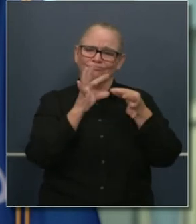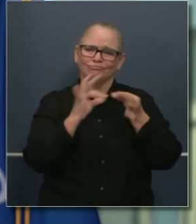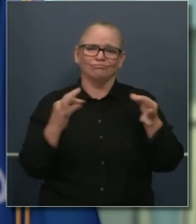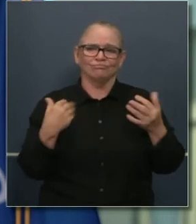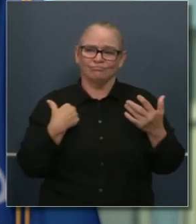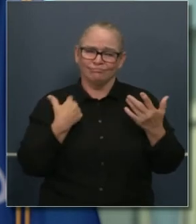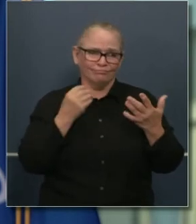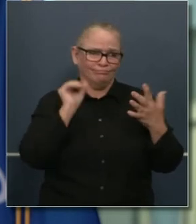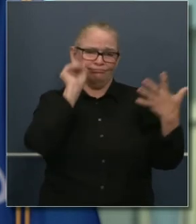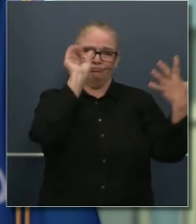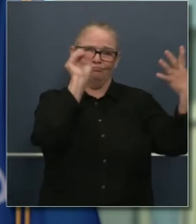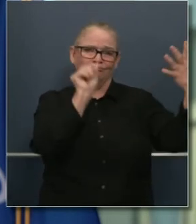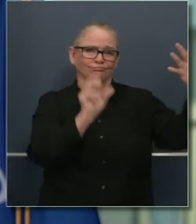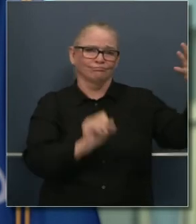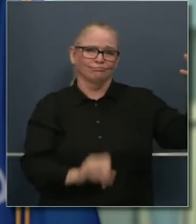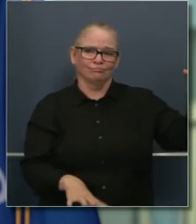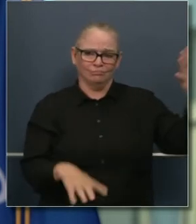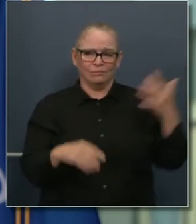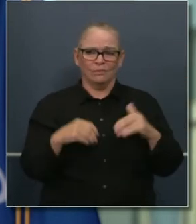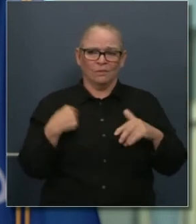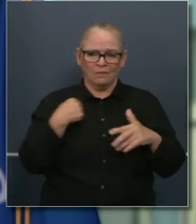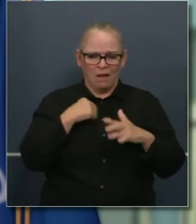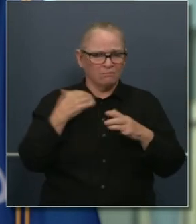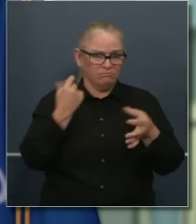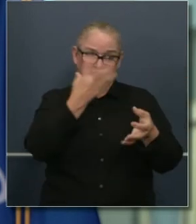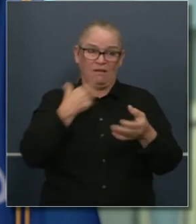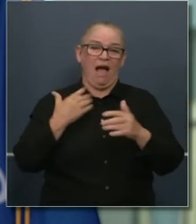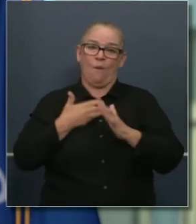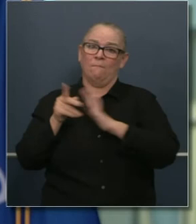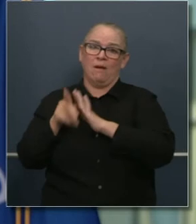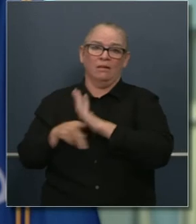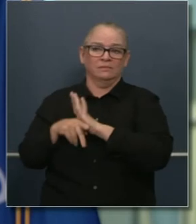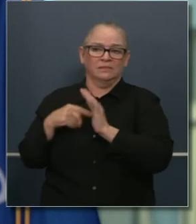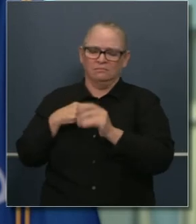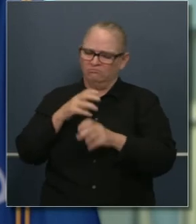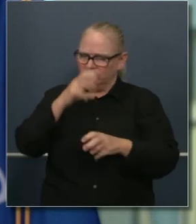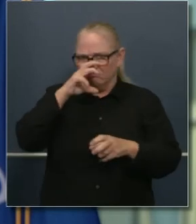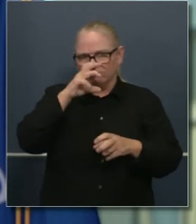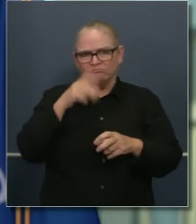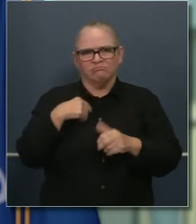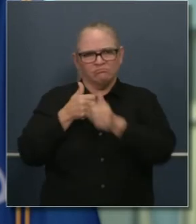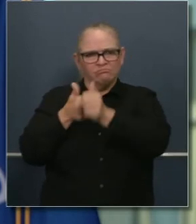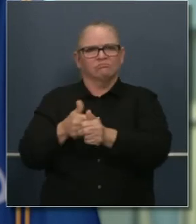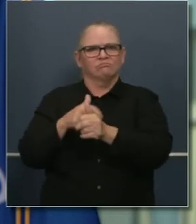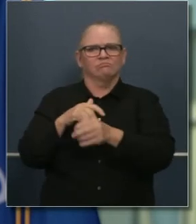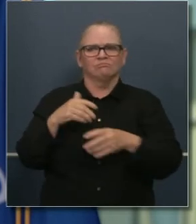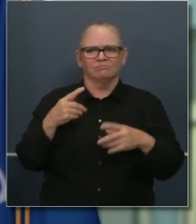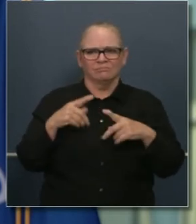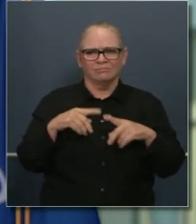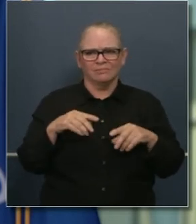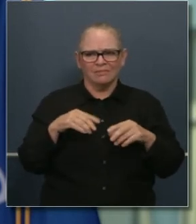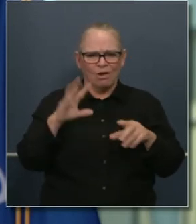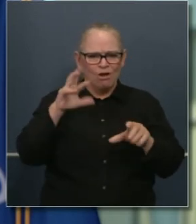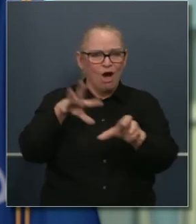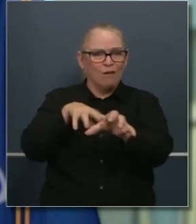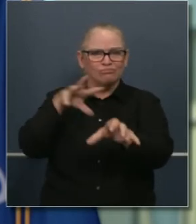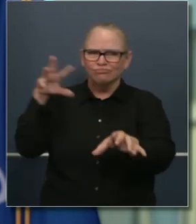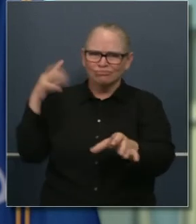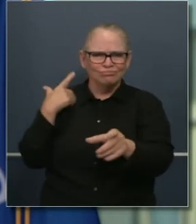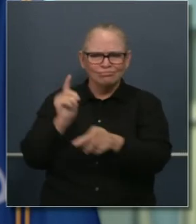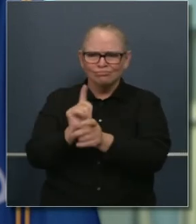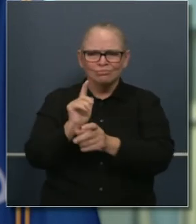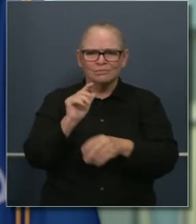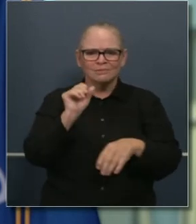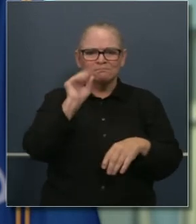he sido muy agresivo a nuestros esfuerzos de las normas de vehículos grandes empresas grandes manufactureras de automóviles